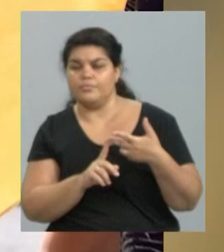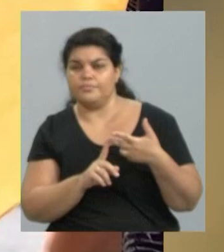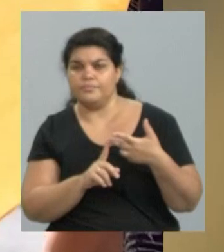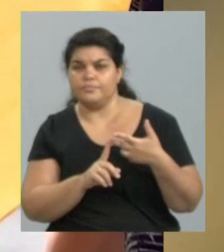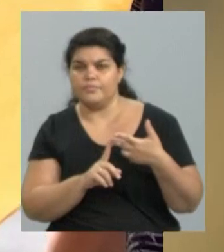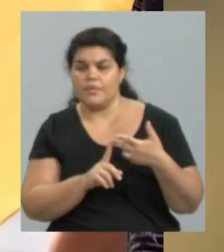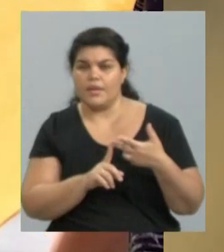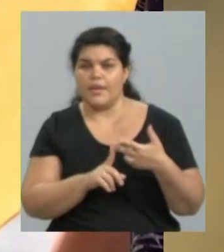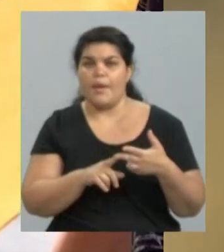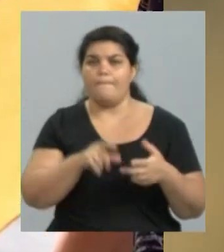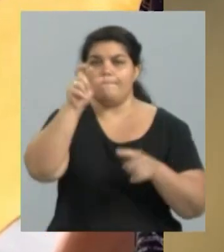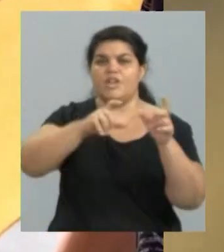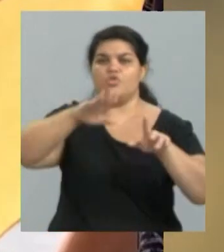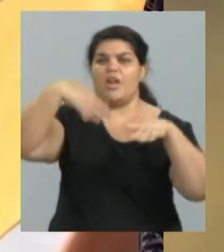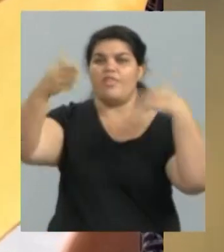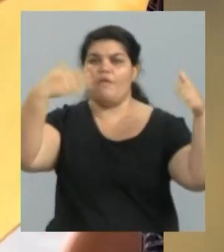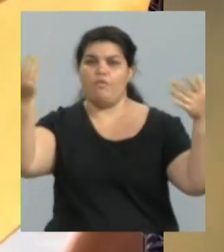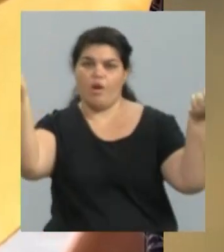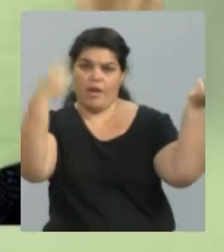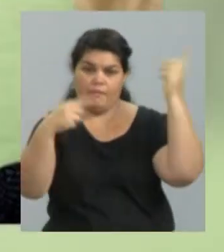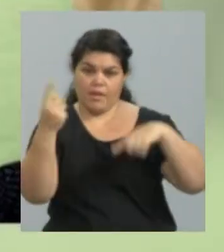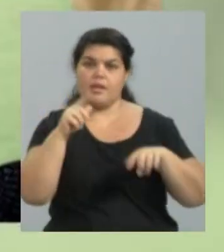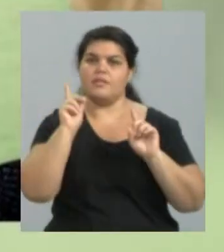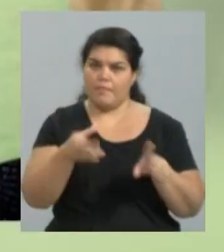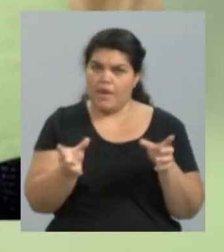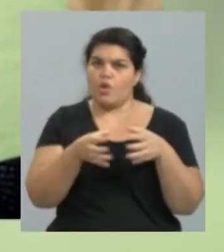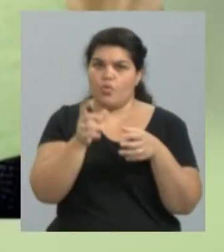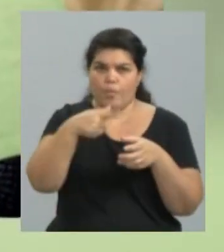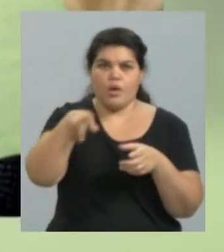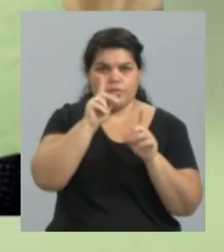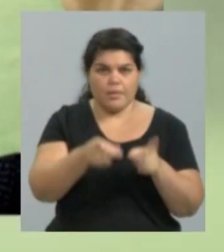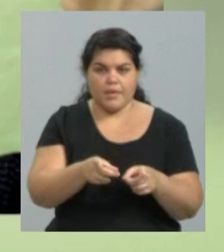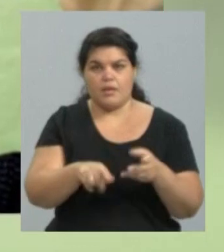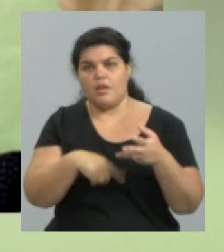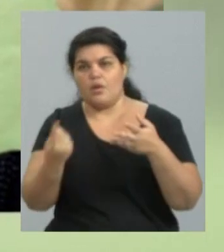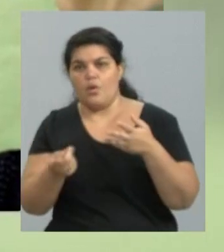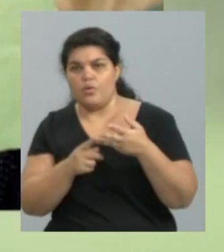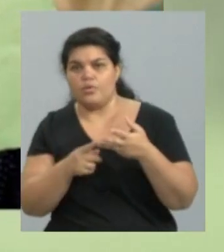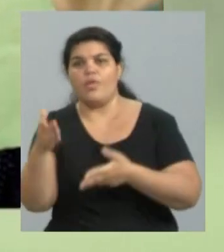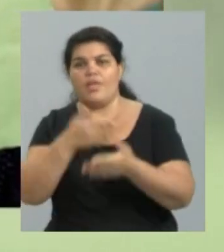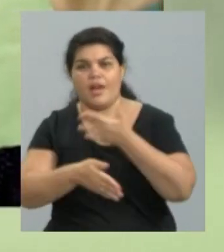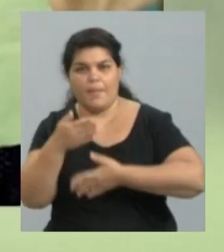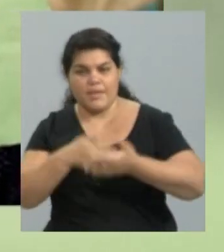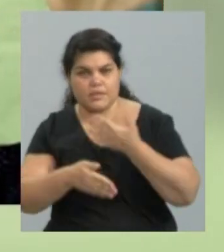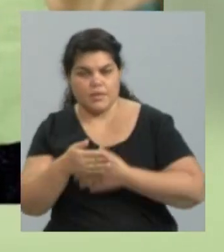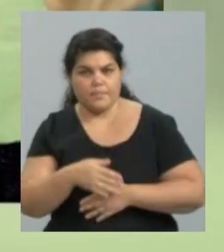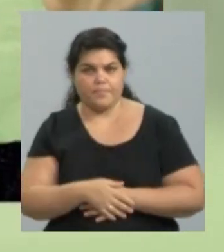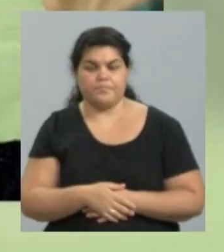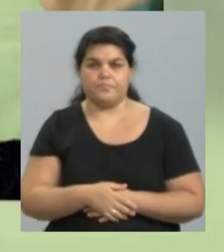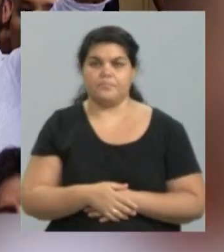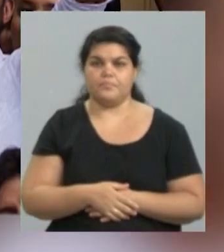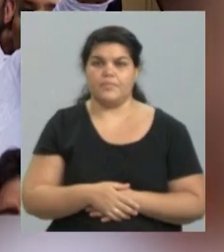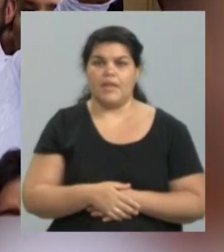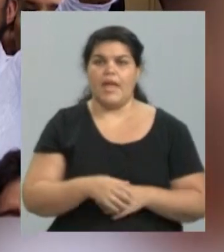migrantes y el tema de los colectivos de personas con discapacidad. Porque, bueno, primero el